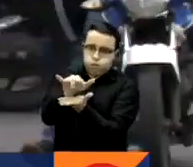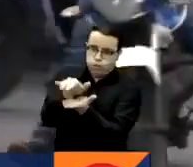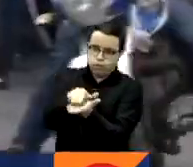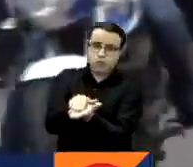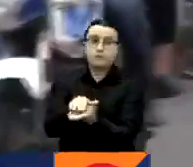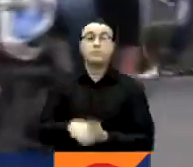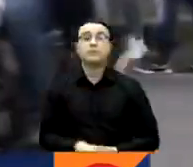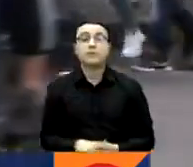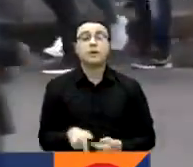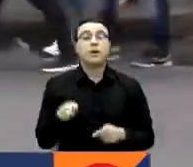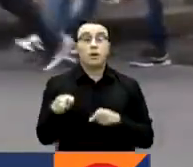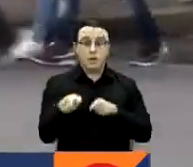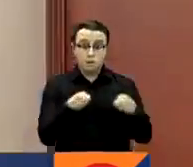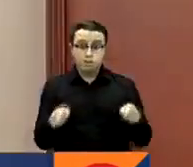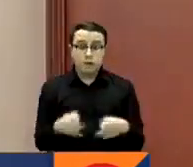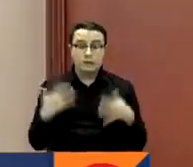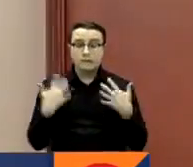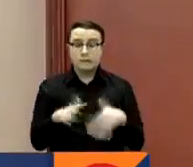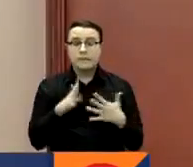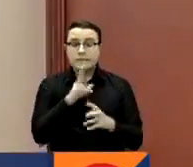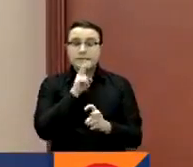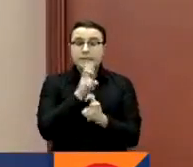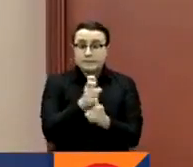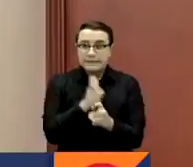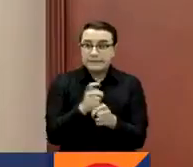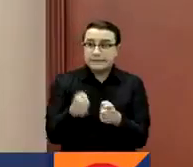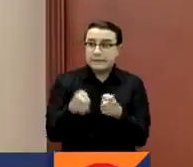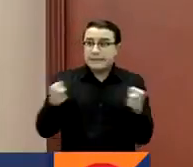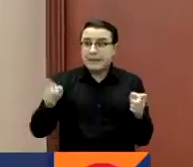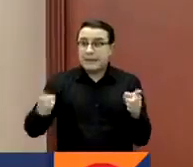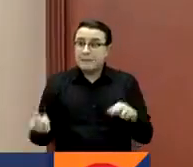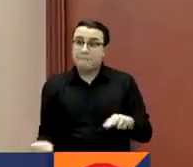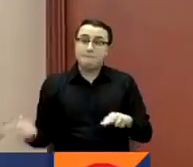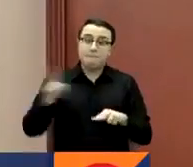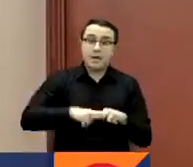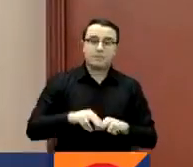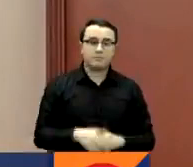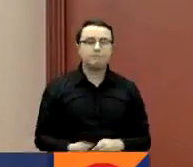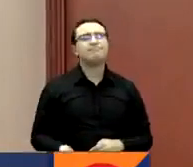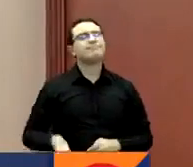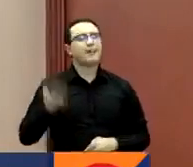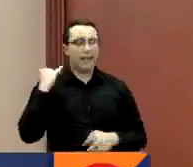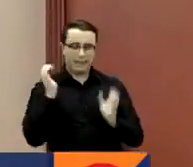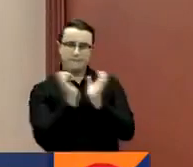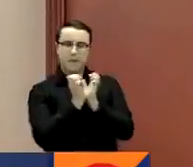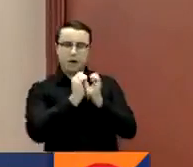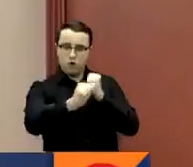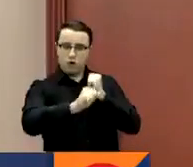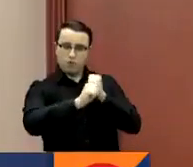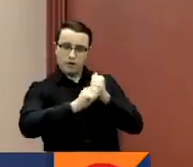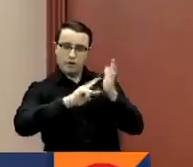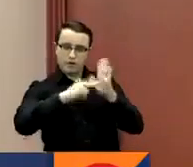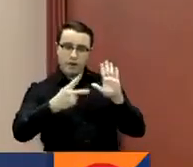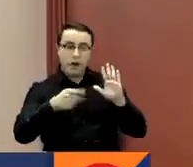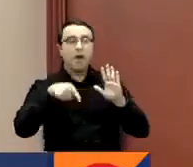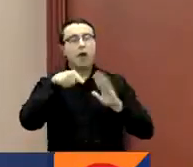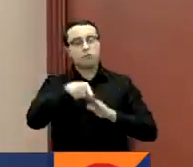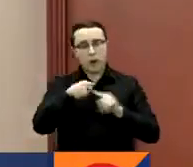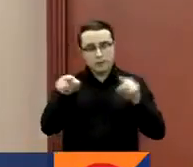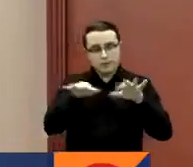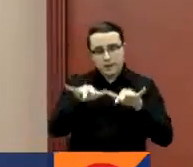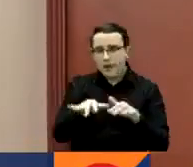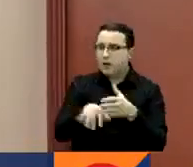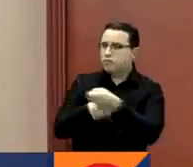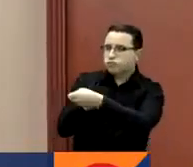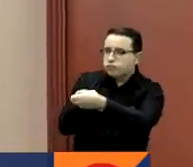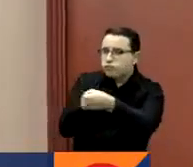capacidad de cremación tenga que ampliarse. Con la asistencia técnica del mes de mayo, la Secretaría de Salud viene acompañando y articulando a la